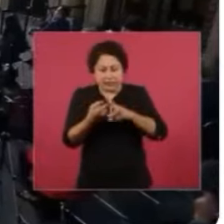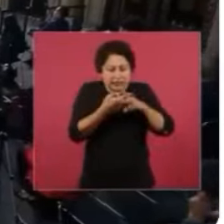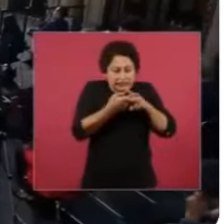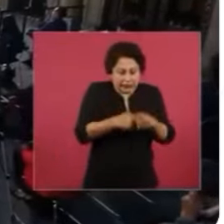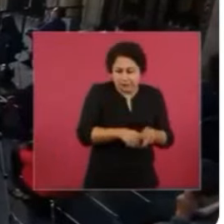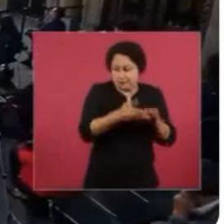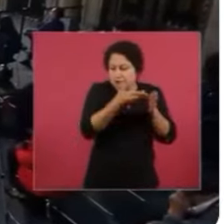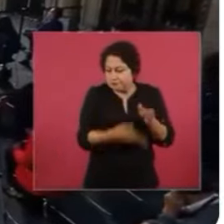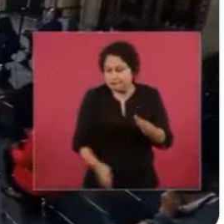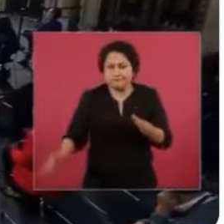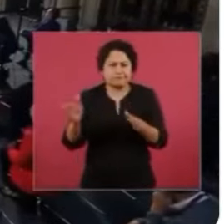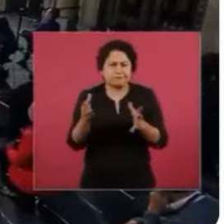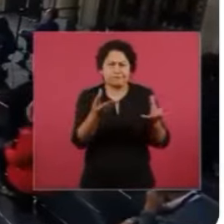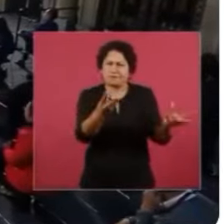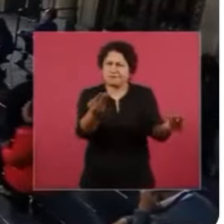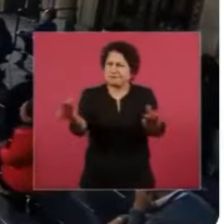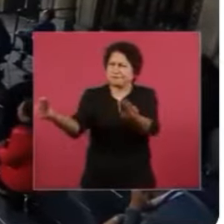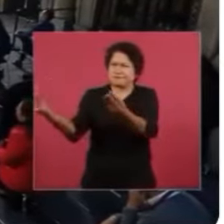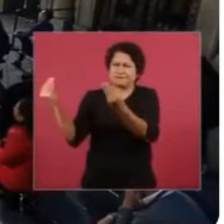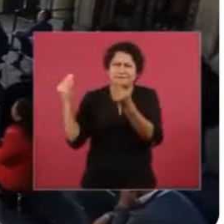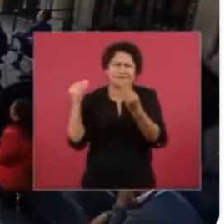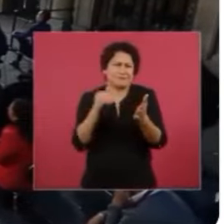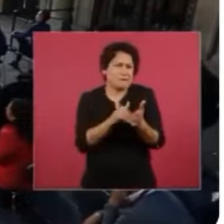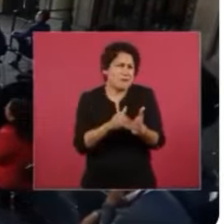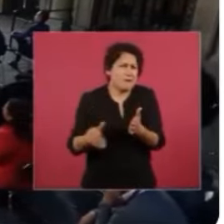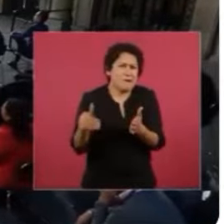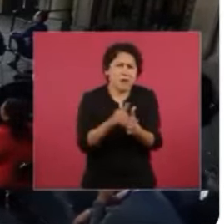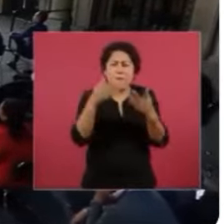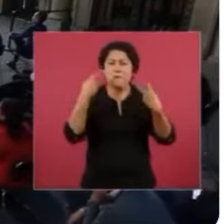este cierro mi ciclo